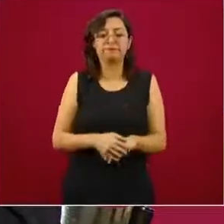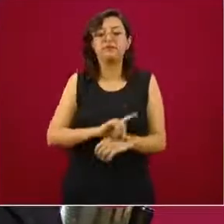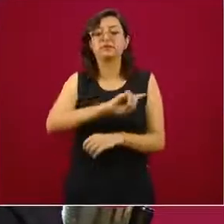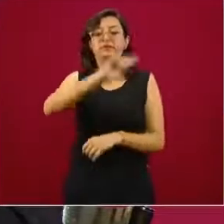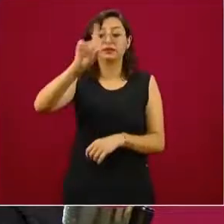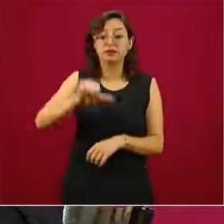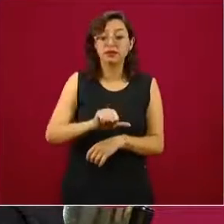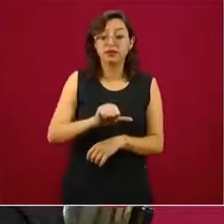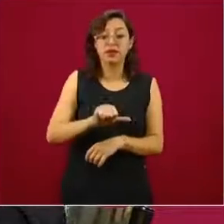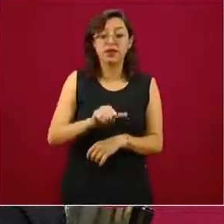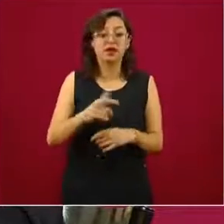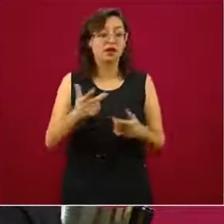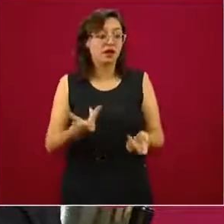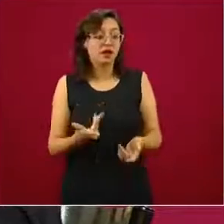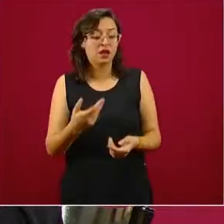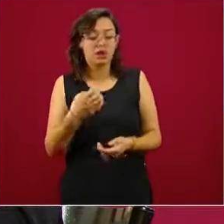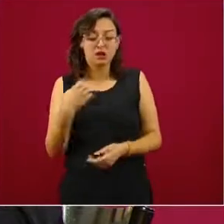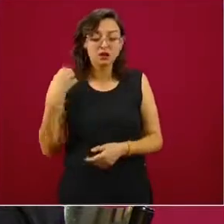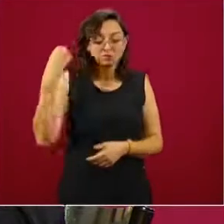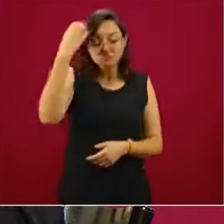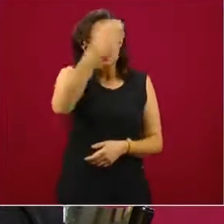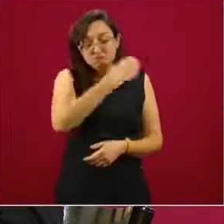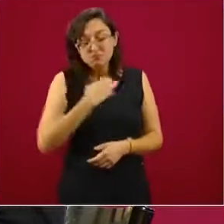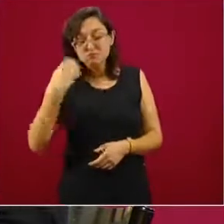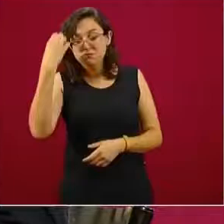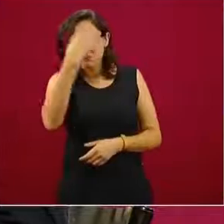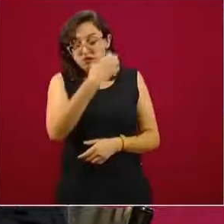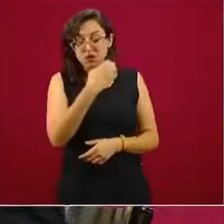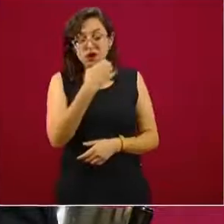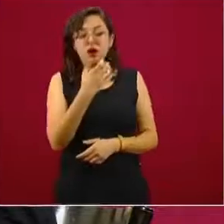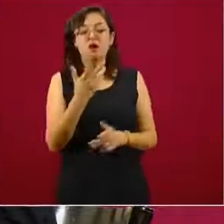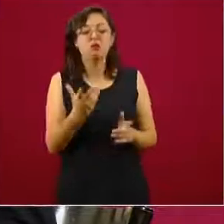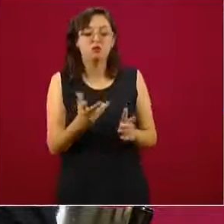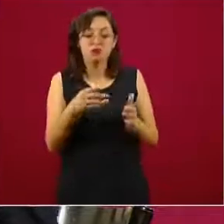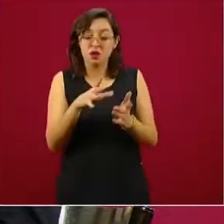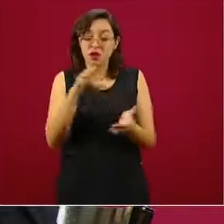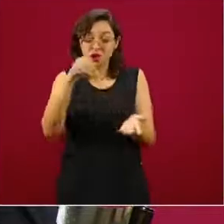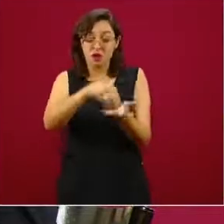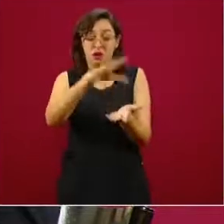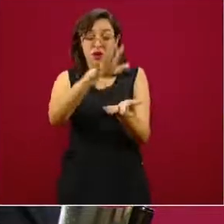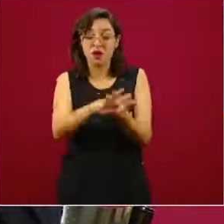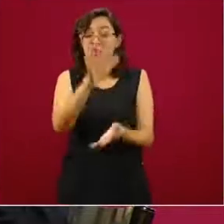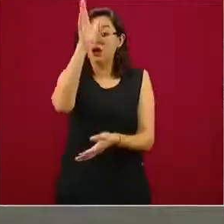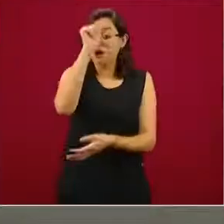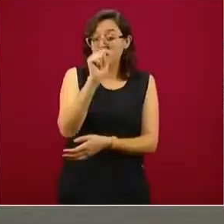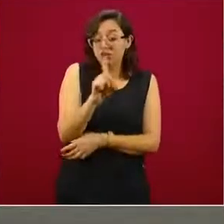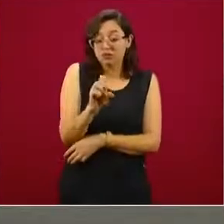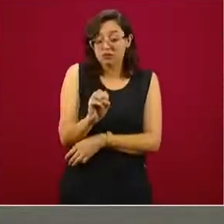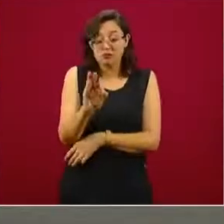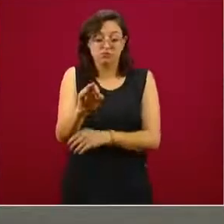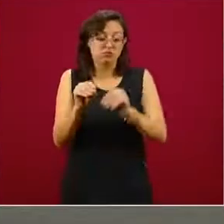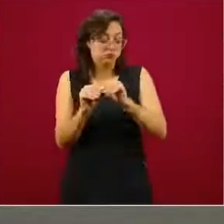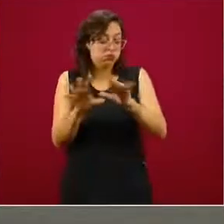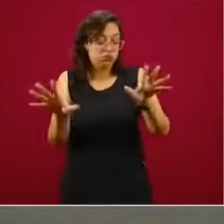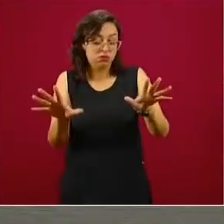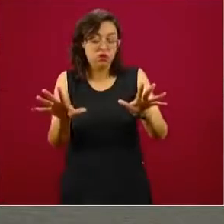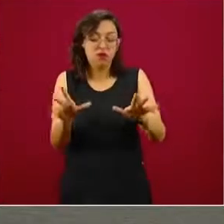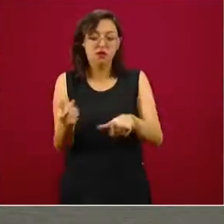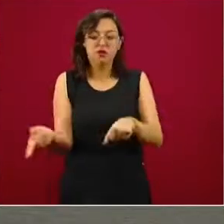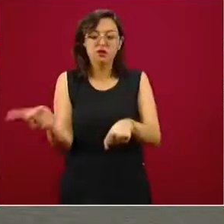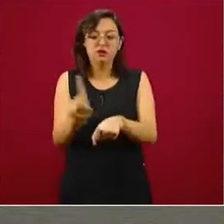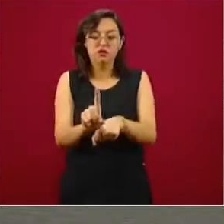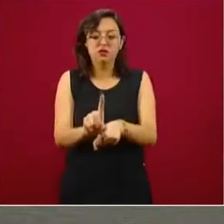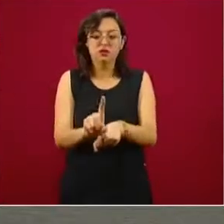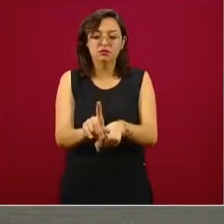para poder trabajar, se acepta que en caso, porque así está en el acuerdo publicado en el Diario Oficial de la Federación el